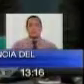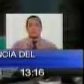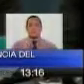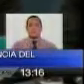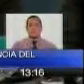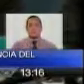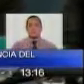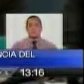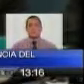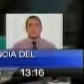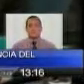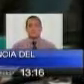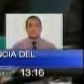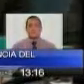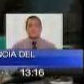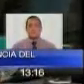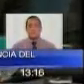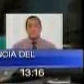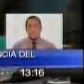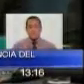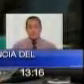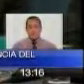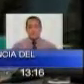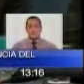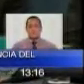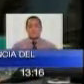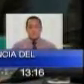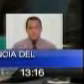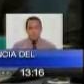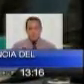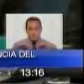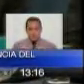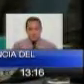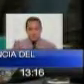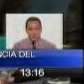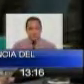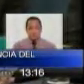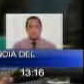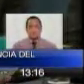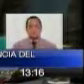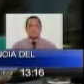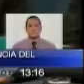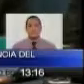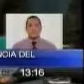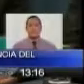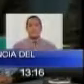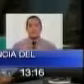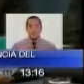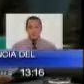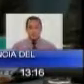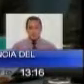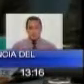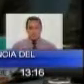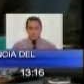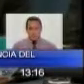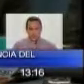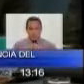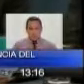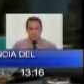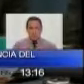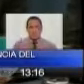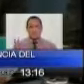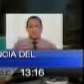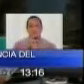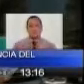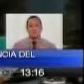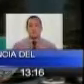Justicia, a donde hemos acudido a solicitud nuestra, repito,